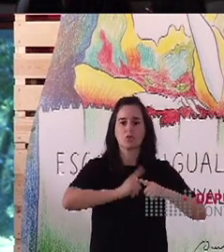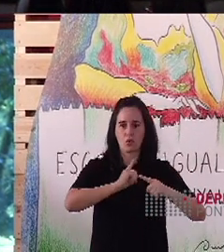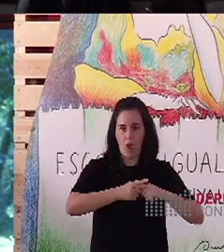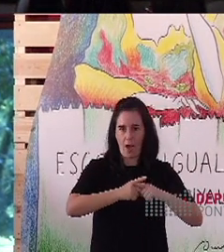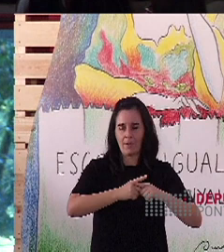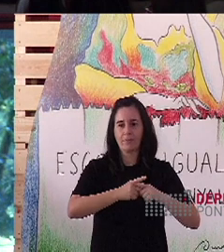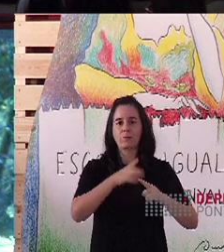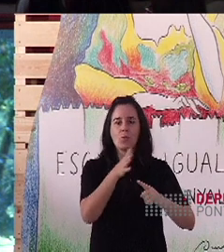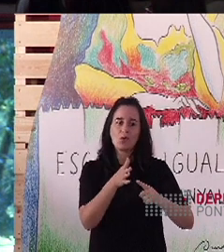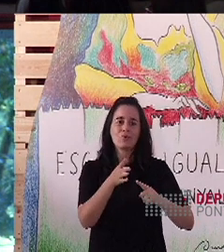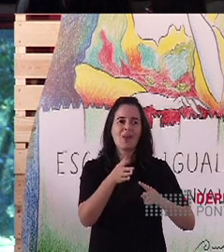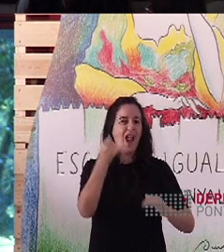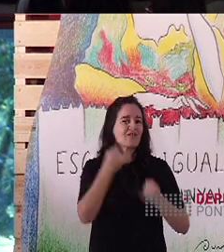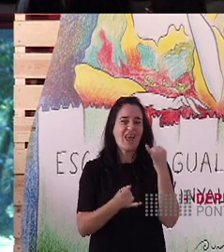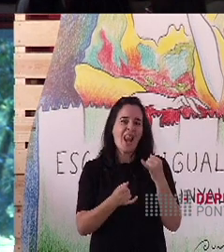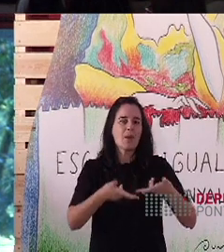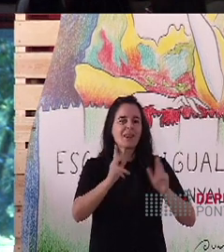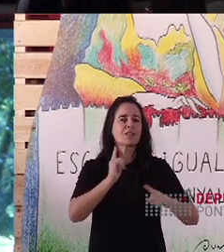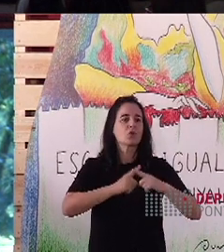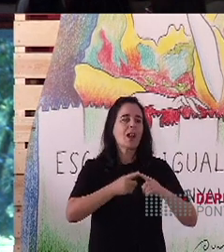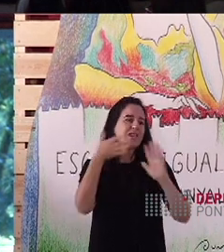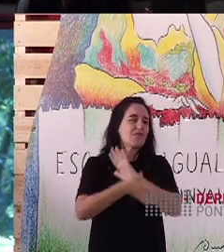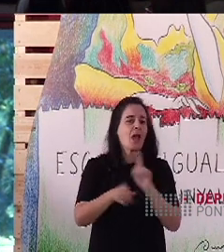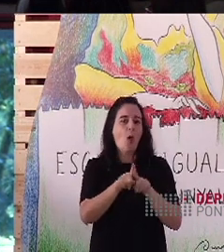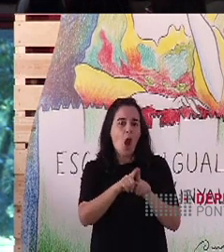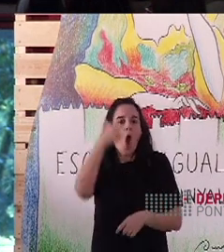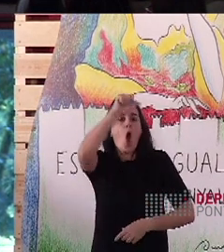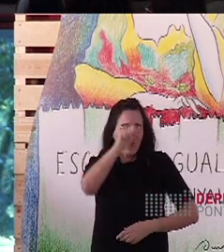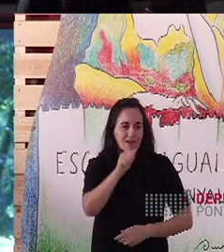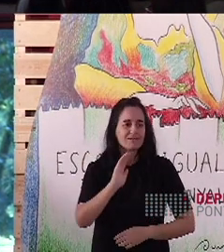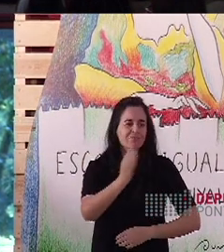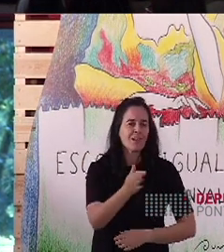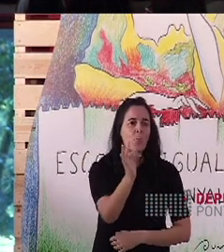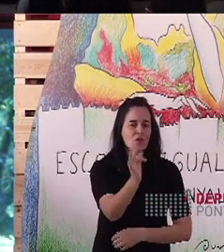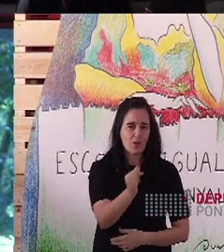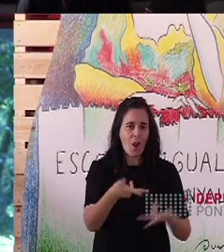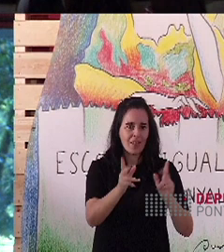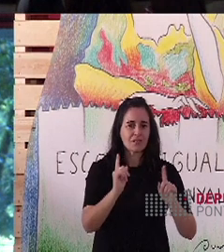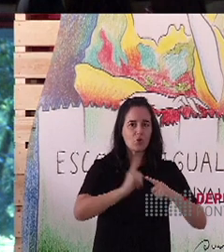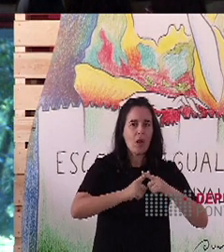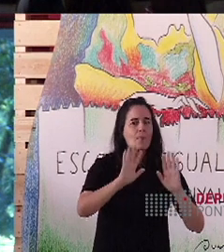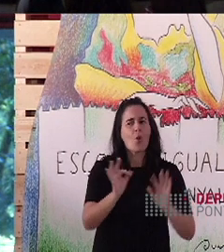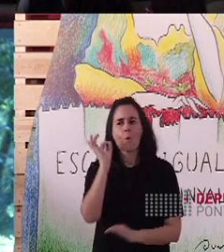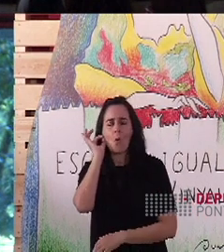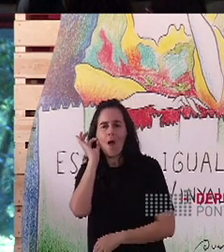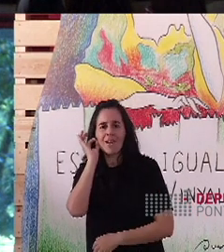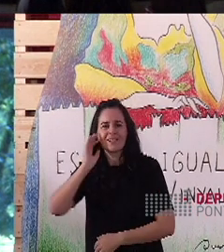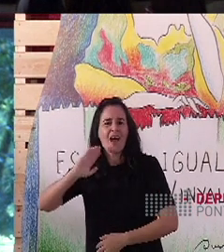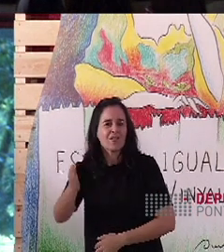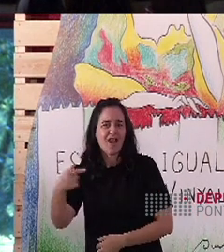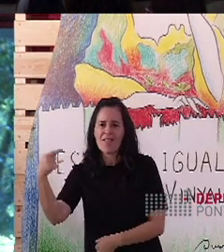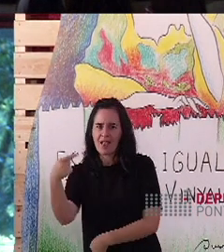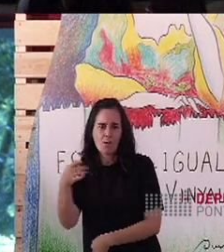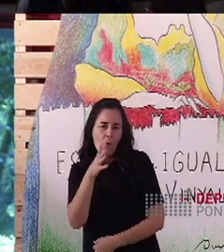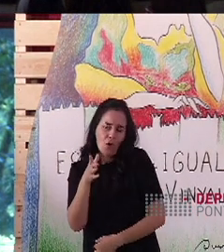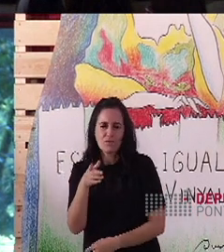significaba libertad para los varones, pero que a las mujeres el reverso que tenía era exigirles